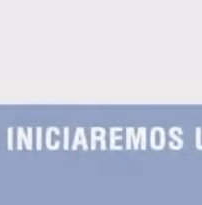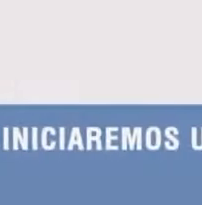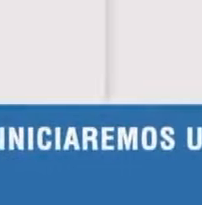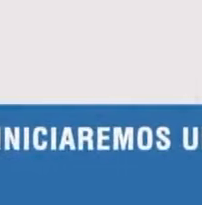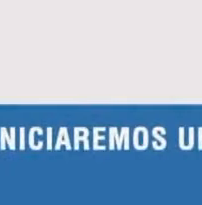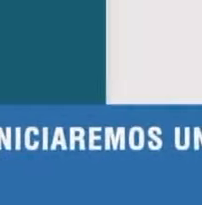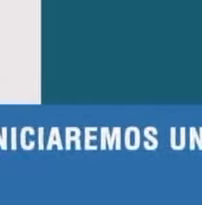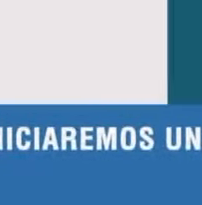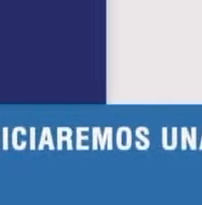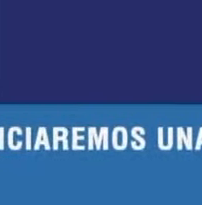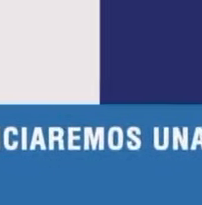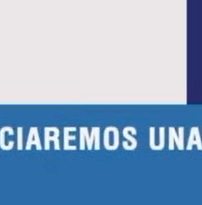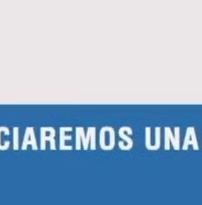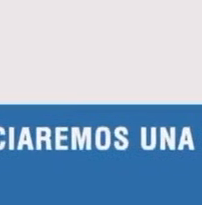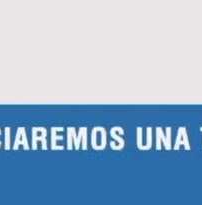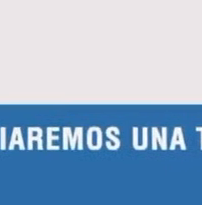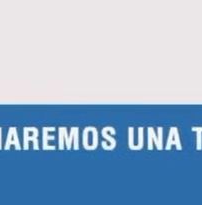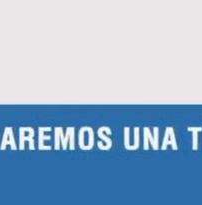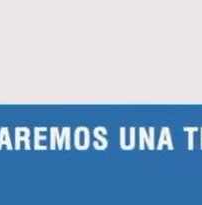ah